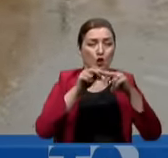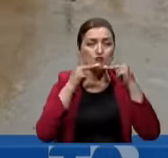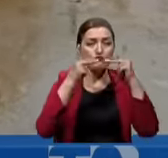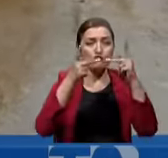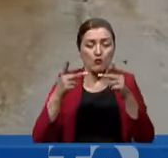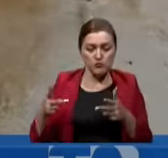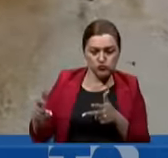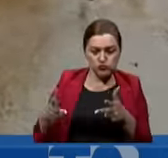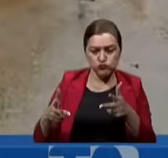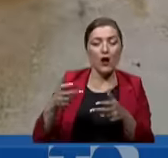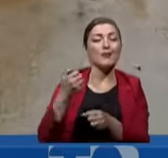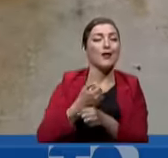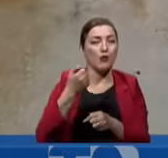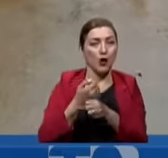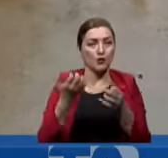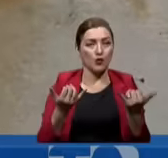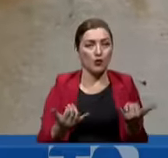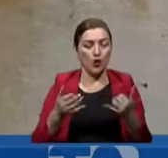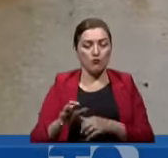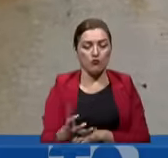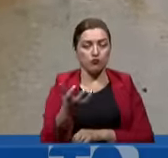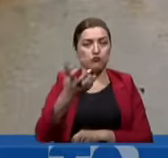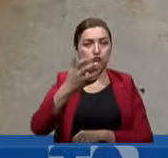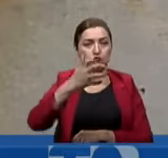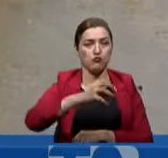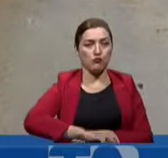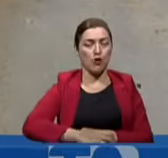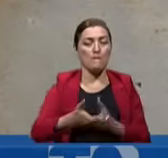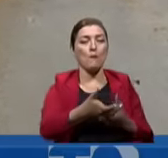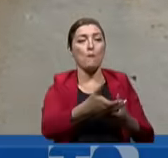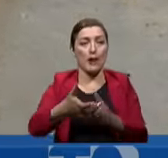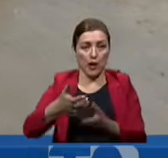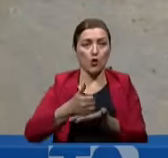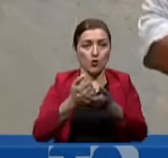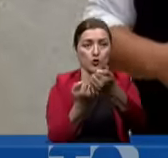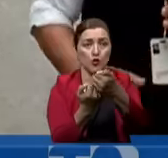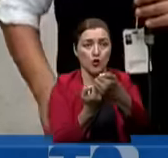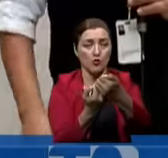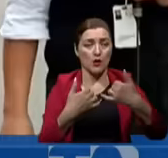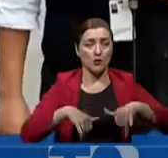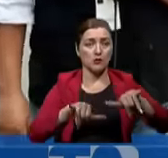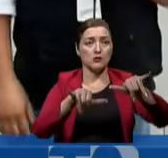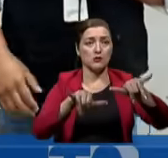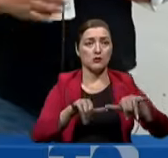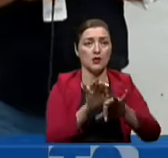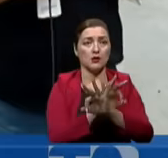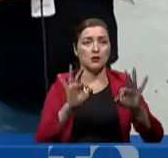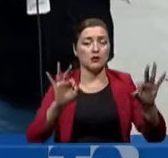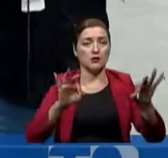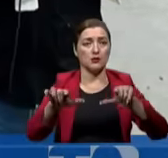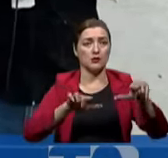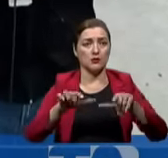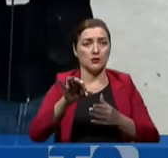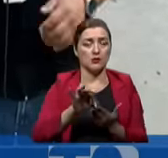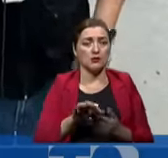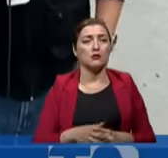también se encuentra trabajando a esta hora, y también el cuerpo de bomberos para poder seguir con las limpiezas de esta